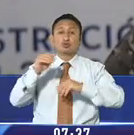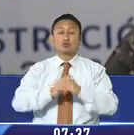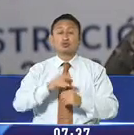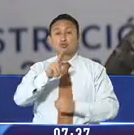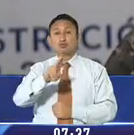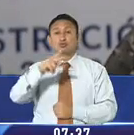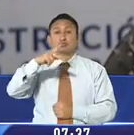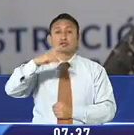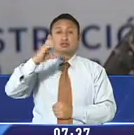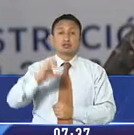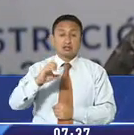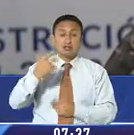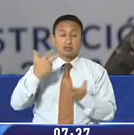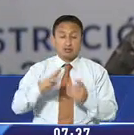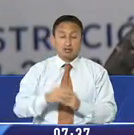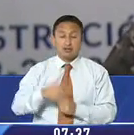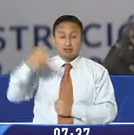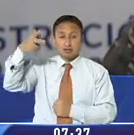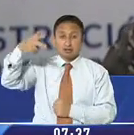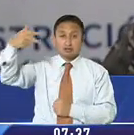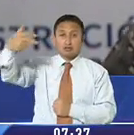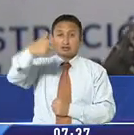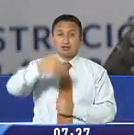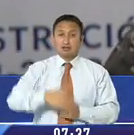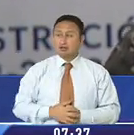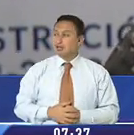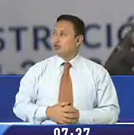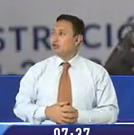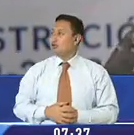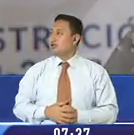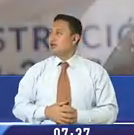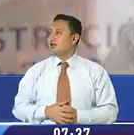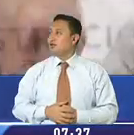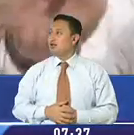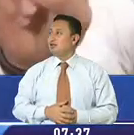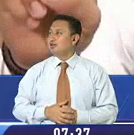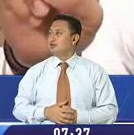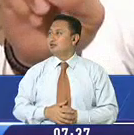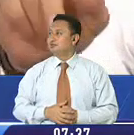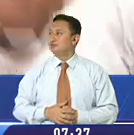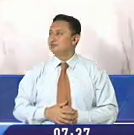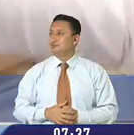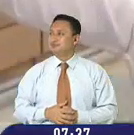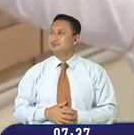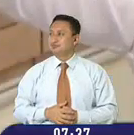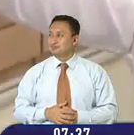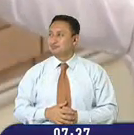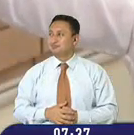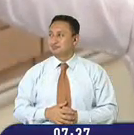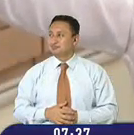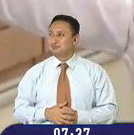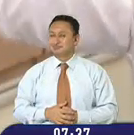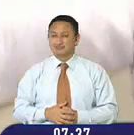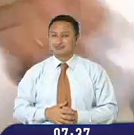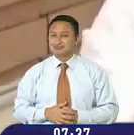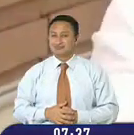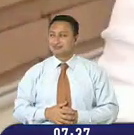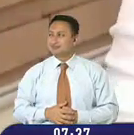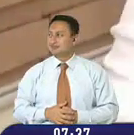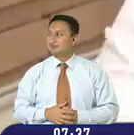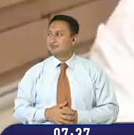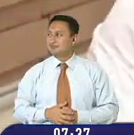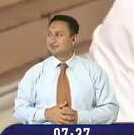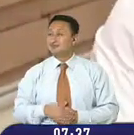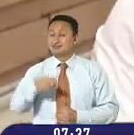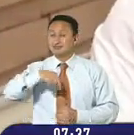sitios estratégicos considerados necesarios por Policía Nacional. Vamos a hacer dos UPCs, el uno aquí en el Cerro de las Cabras, ya está aprobado por parte de la